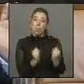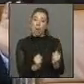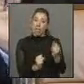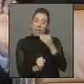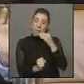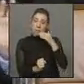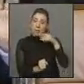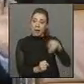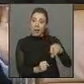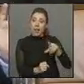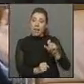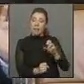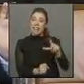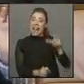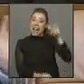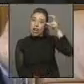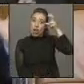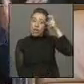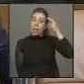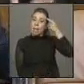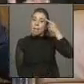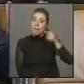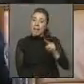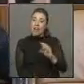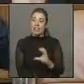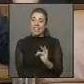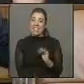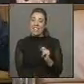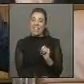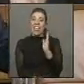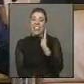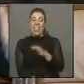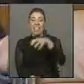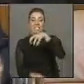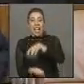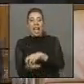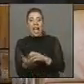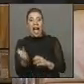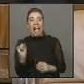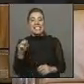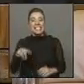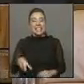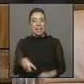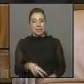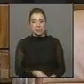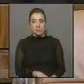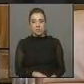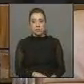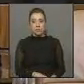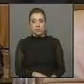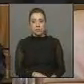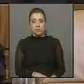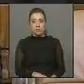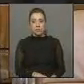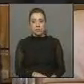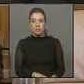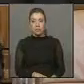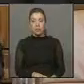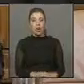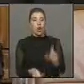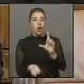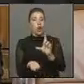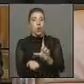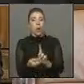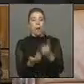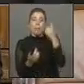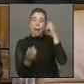la capital regional, Coyhaique, pero este centro de formación técnica debiera quedar en Aysén, y con lugares de